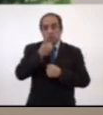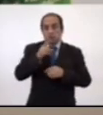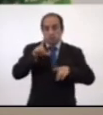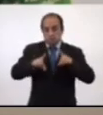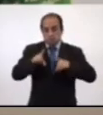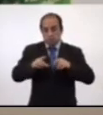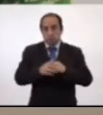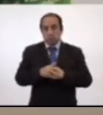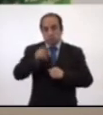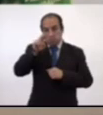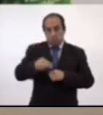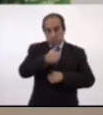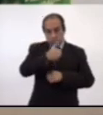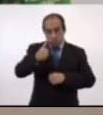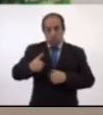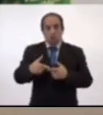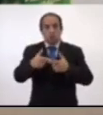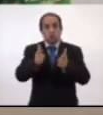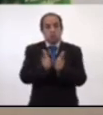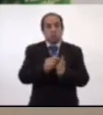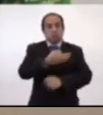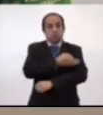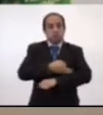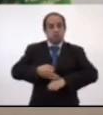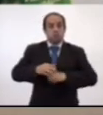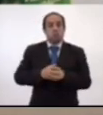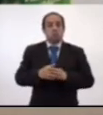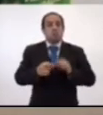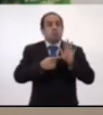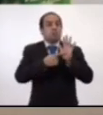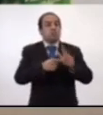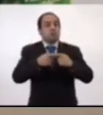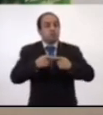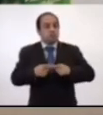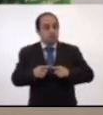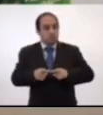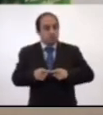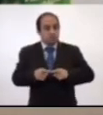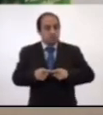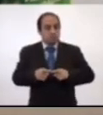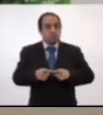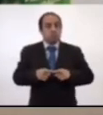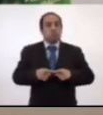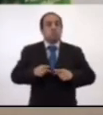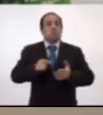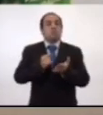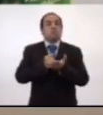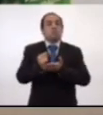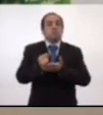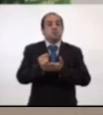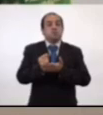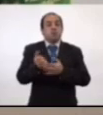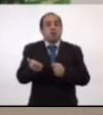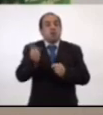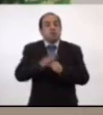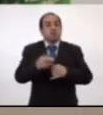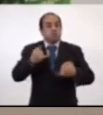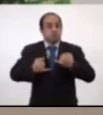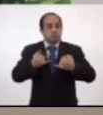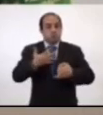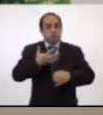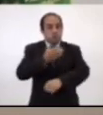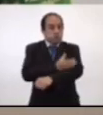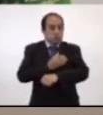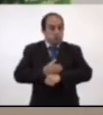dependiendo de la realidad de cada núcleo de familia, se presentan distintas acciones de tipo administrativo y judiciales, generamos el